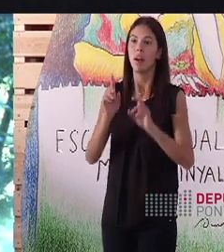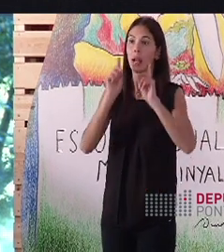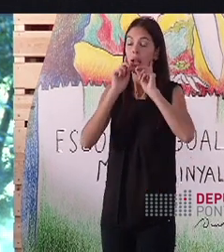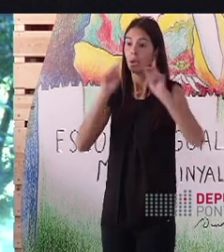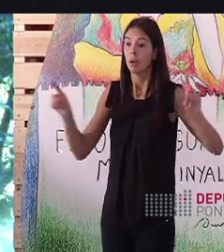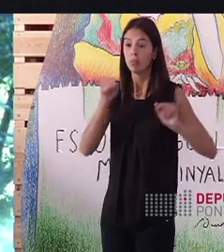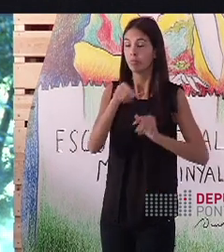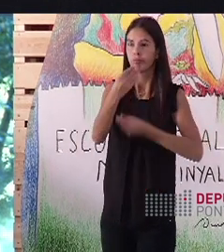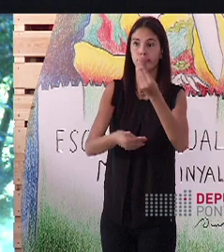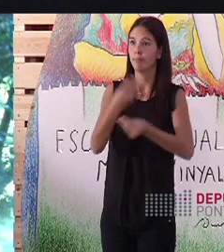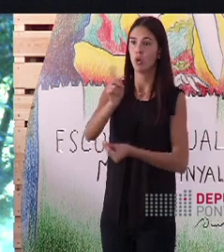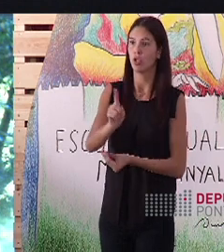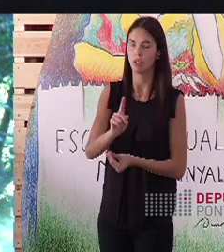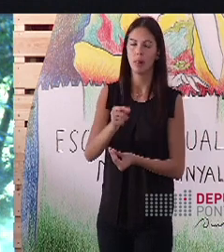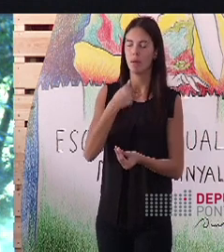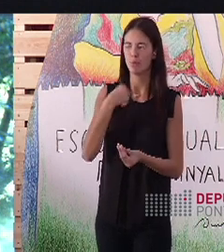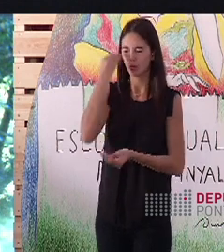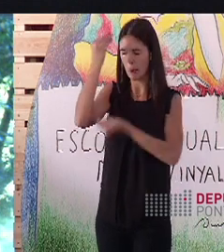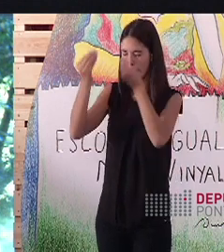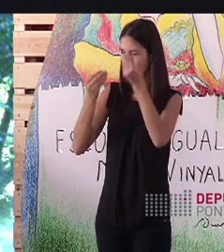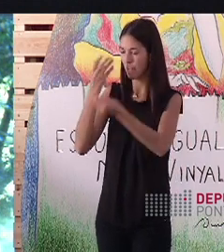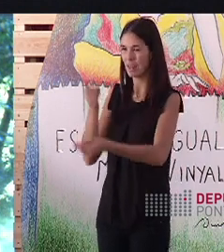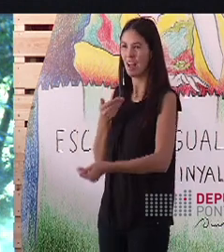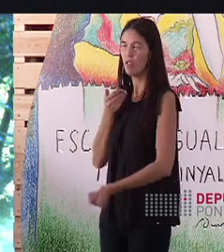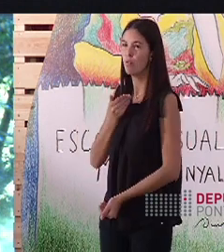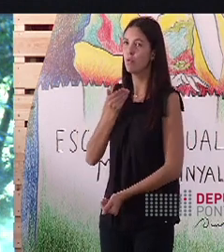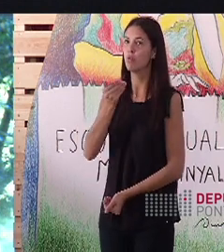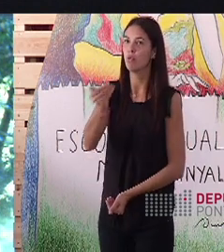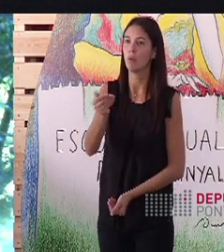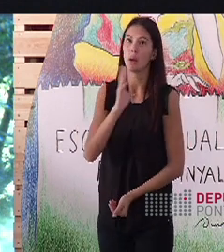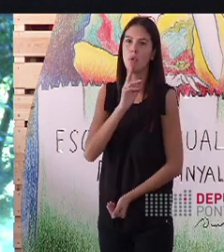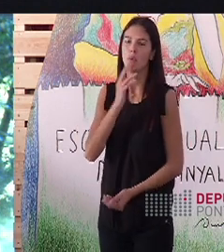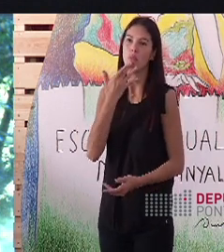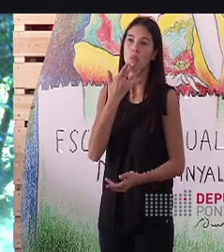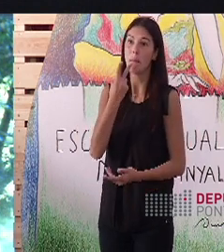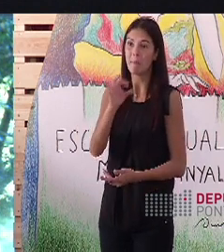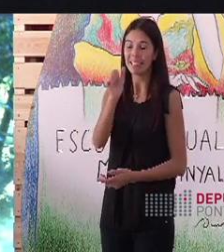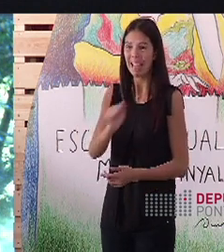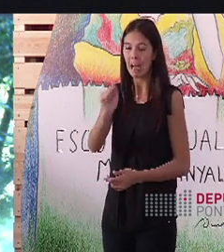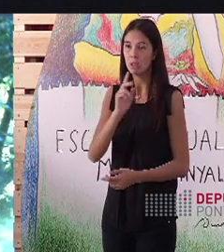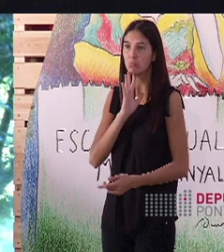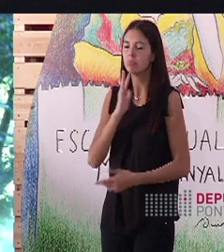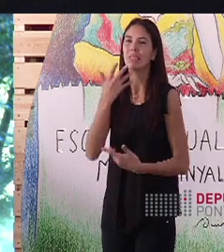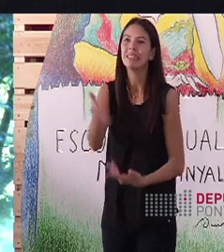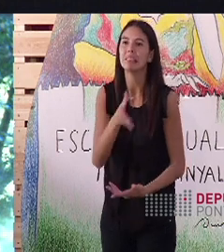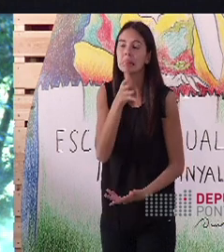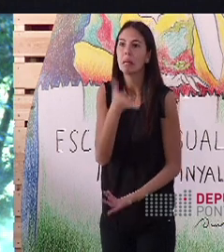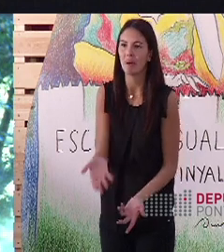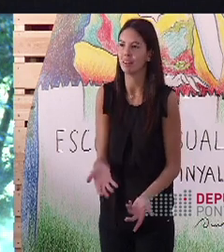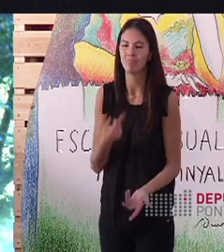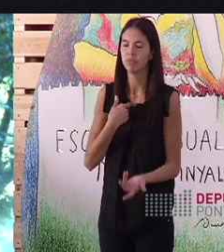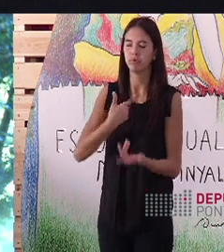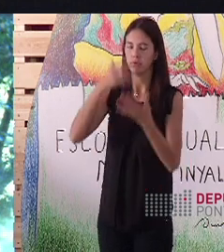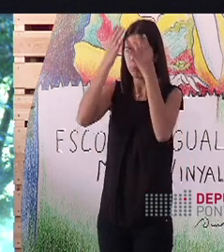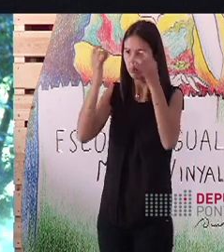operación no se hace, yo no quiero ni pensar qué es lo que va a ocurrir dentro de 20 años. Me resulta difícil de